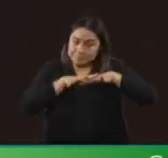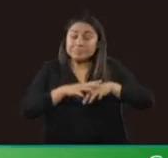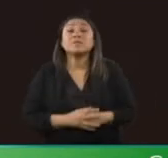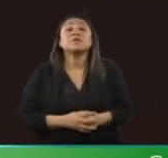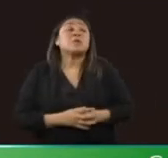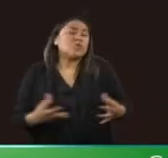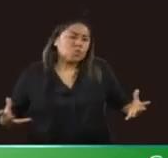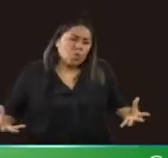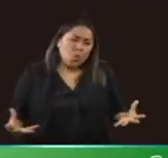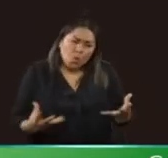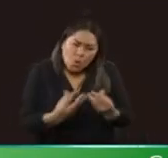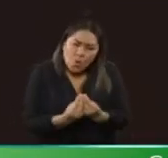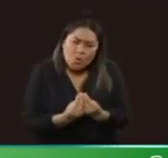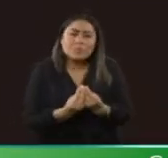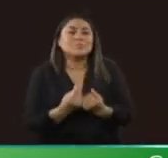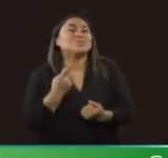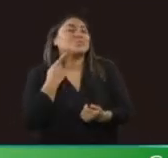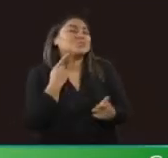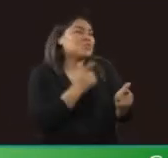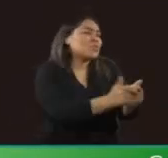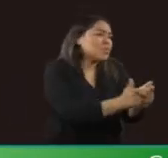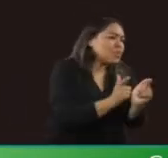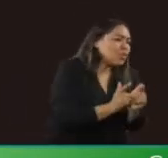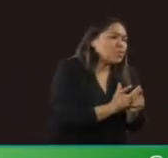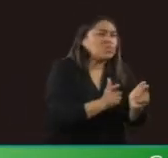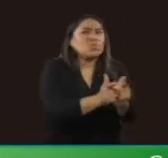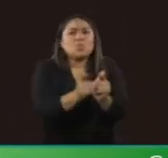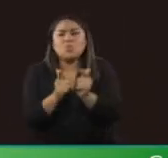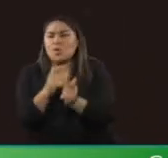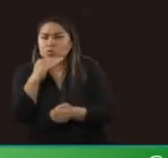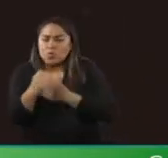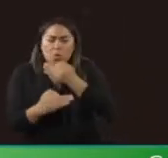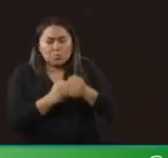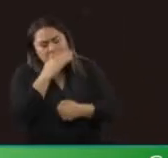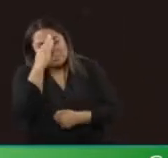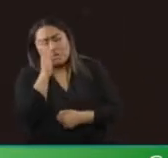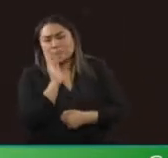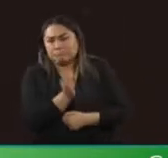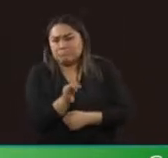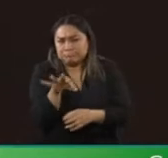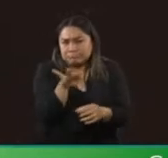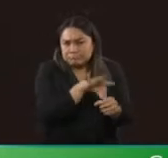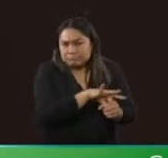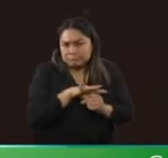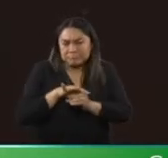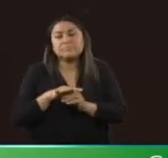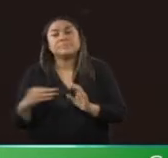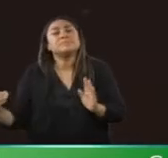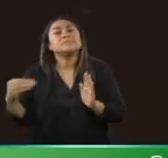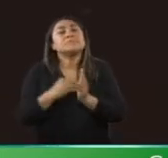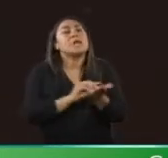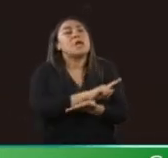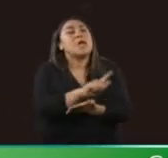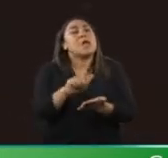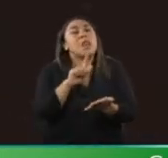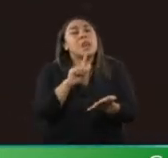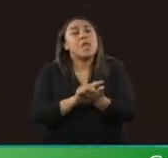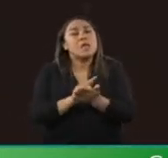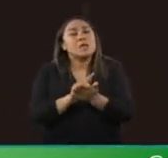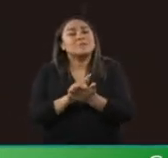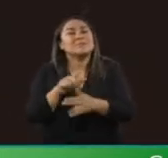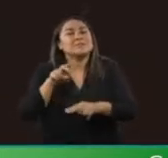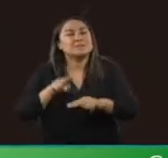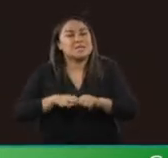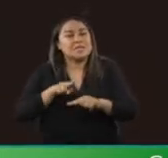colaboración todos los grupos legislativos estemos a favor de aprobar esta ley Silla. El pueblo de